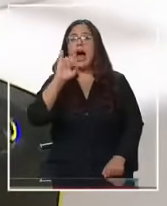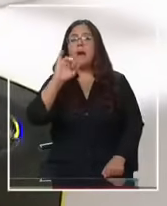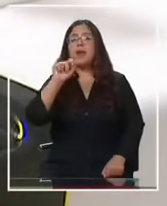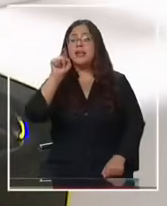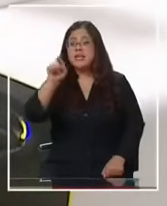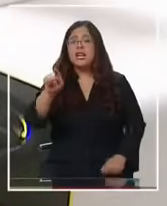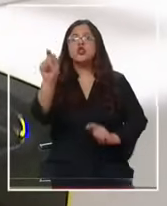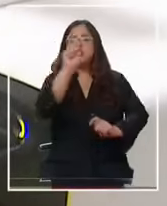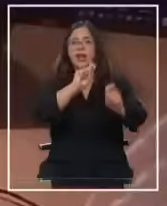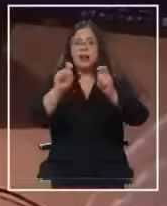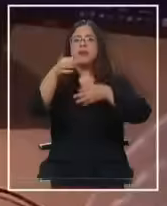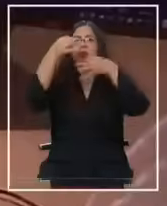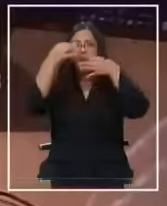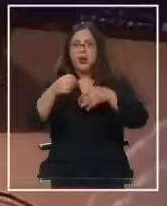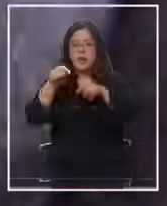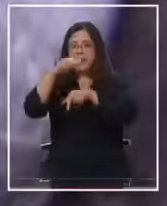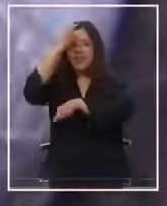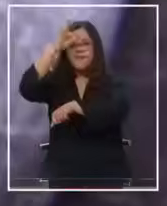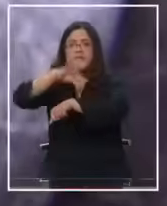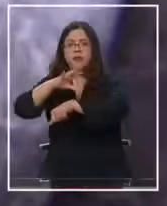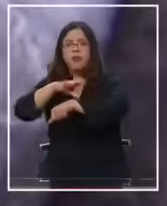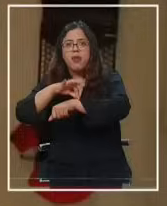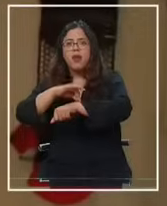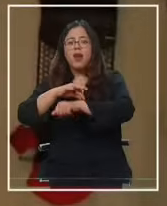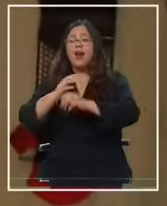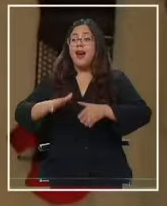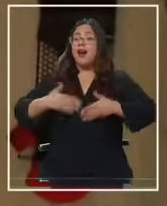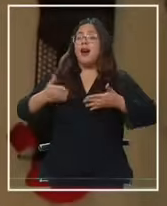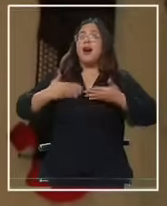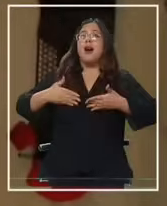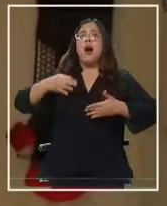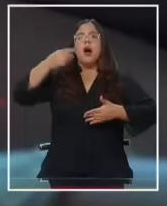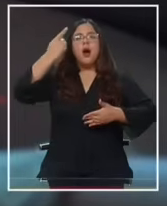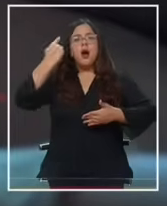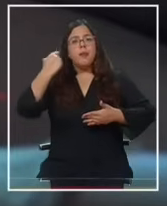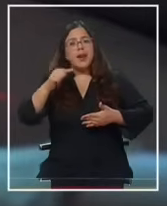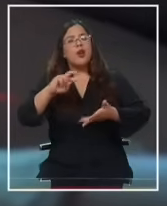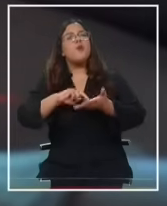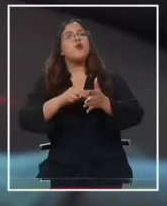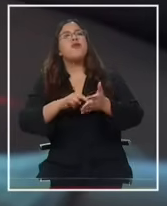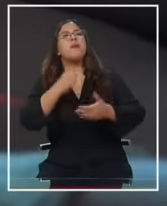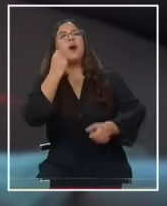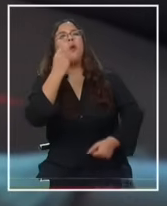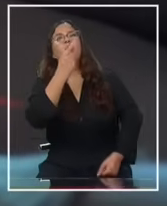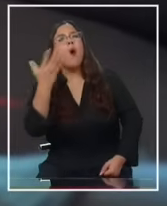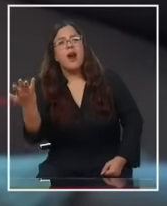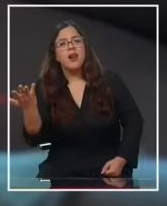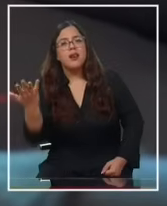tratamiento adecuado para esta enfermedad. Una noticia alentadora, pero aquí surge el problema.